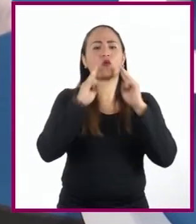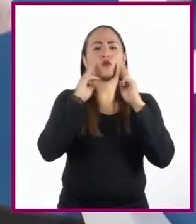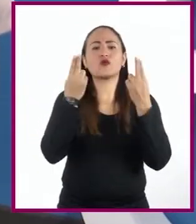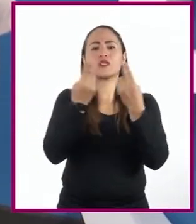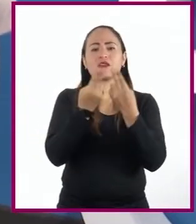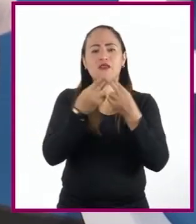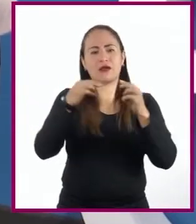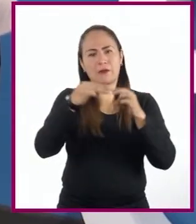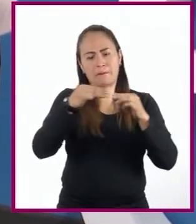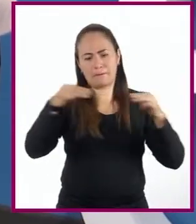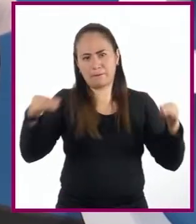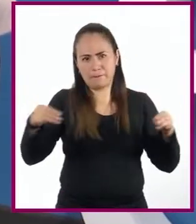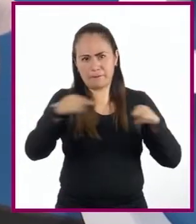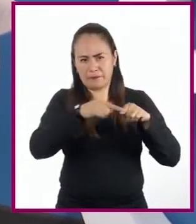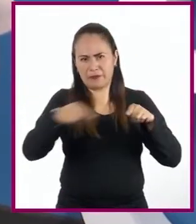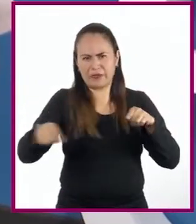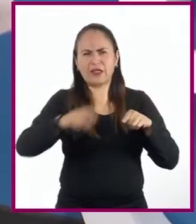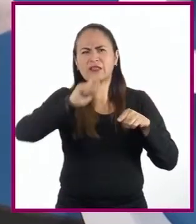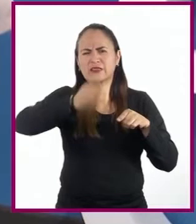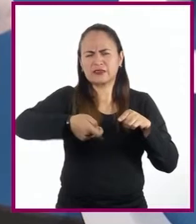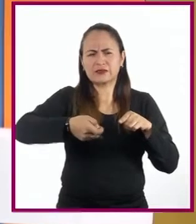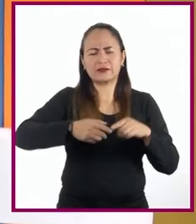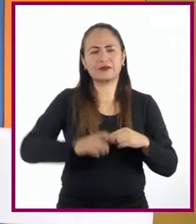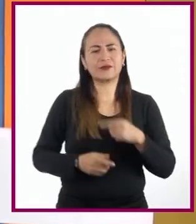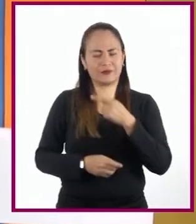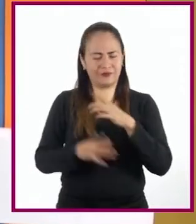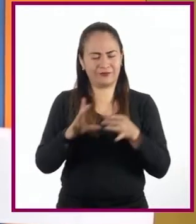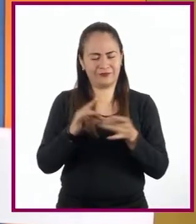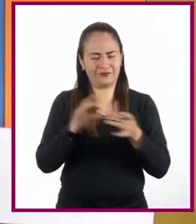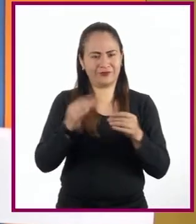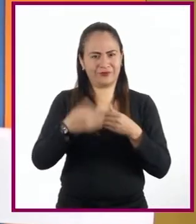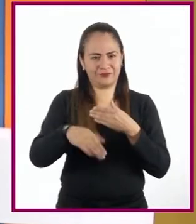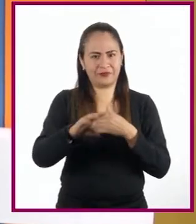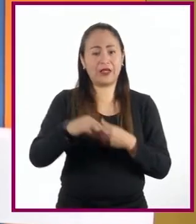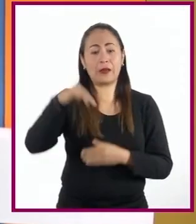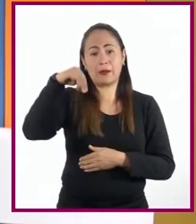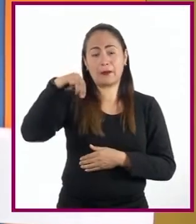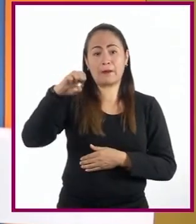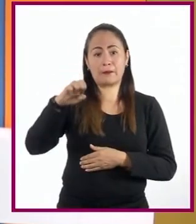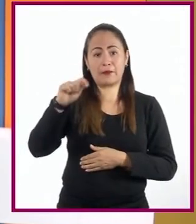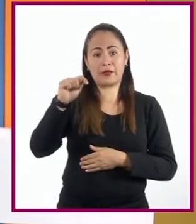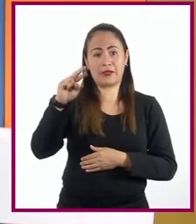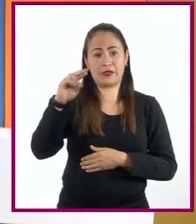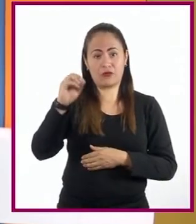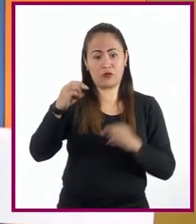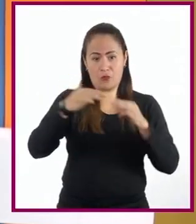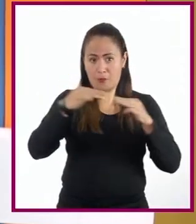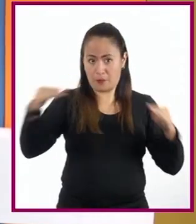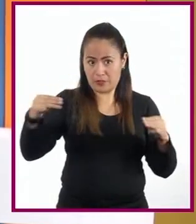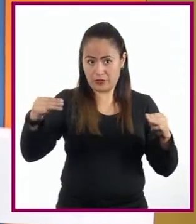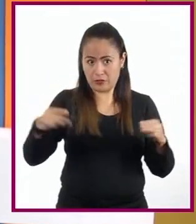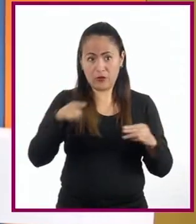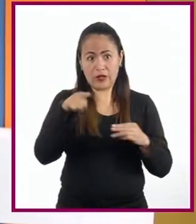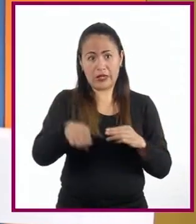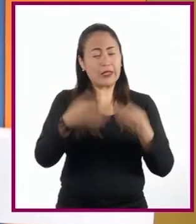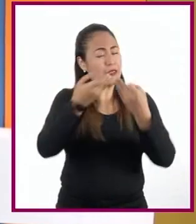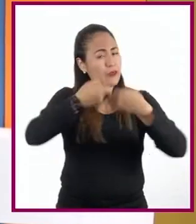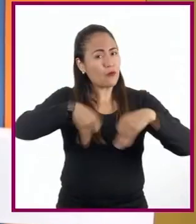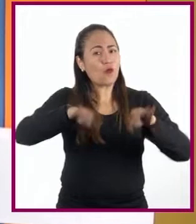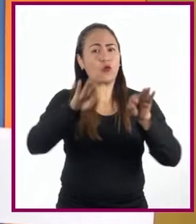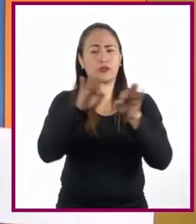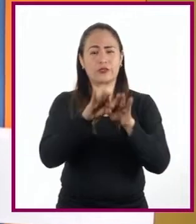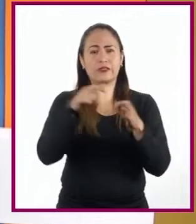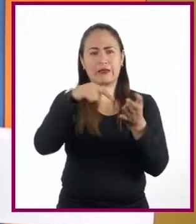medida. Analicemos qué es una unidad de medida. El metro es una unidad fundamental que forma parte de un